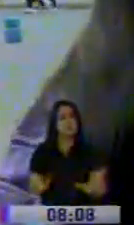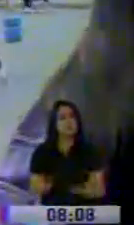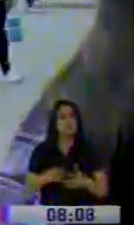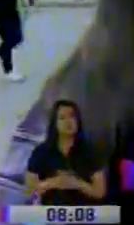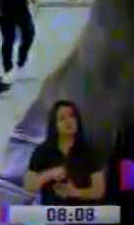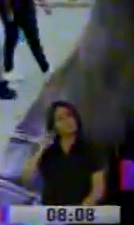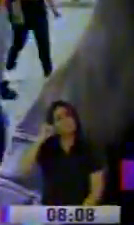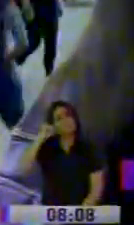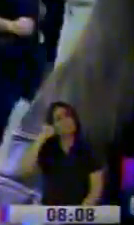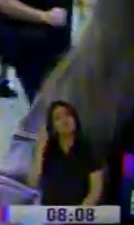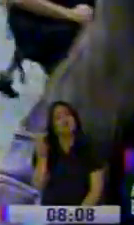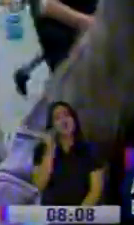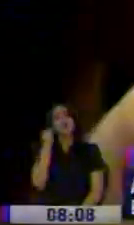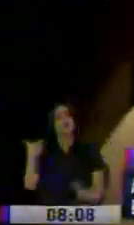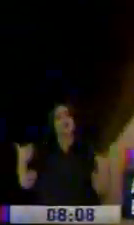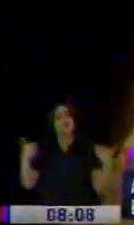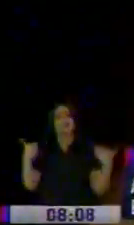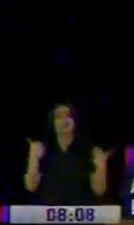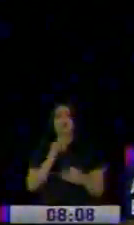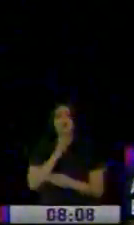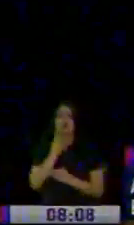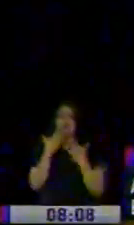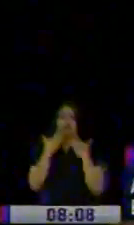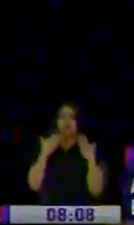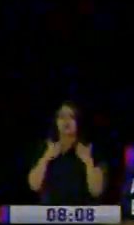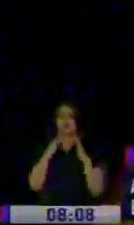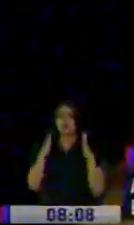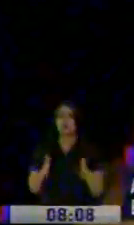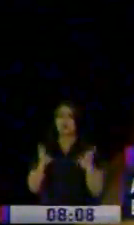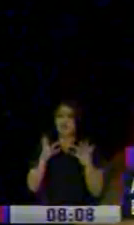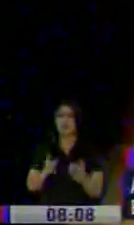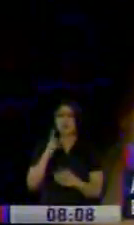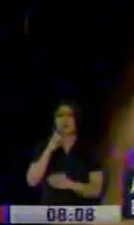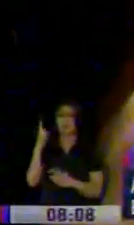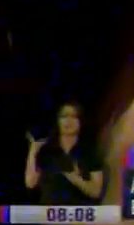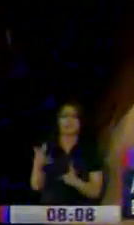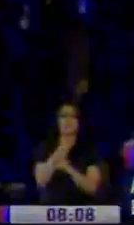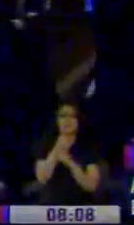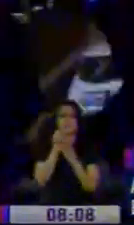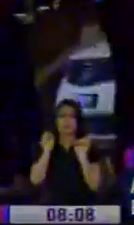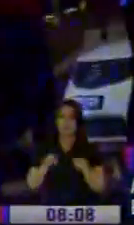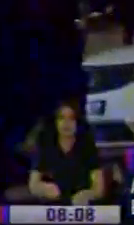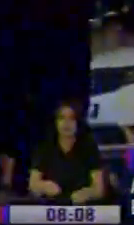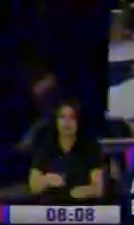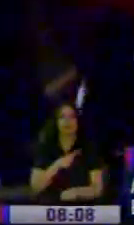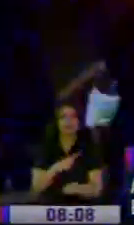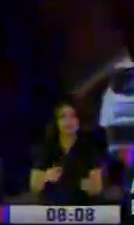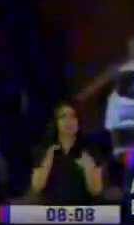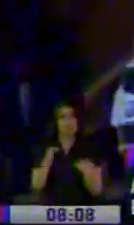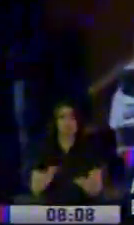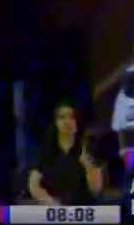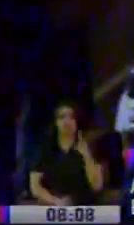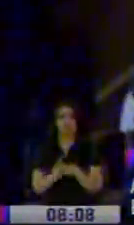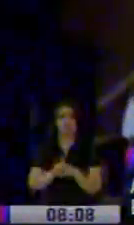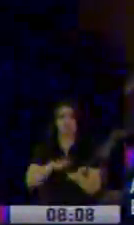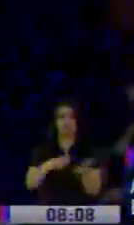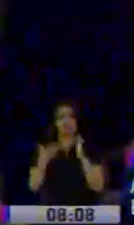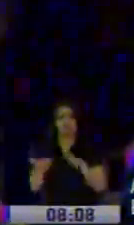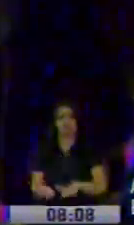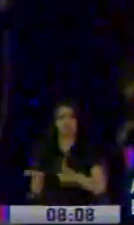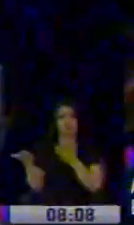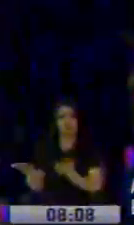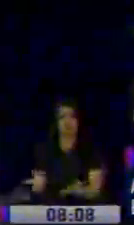Gaby como una joven alegre, buena estudiante, con ganas de superarse y cumplir sus sueños, los cuales se frustraron por lo ocurrido en el evento del